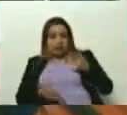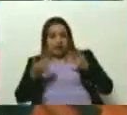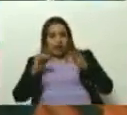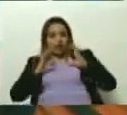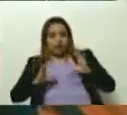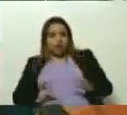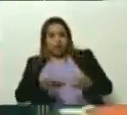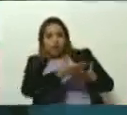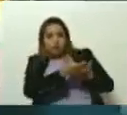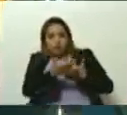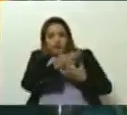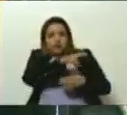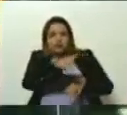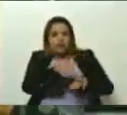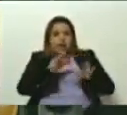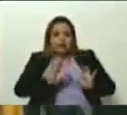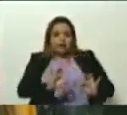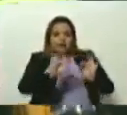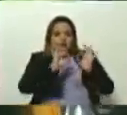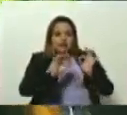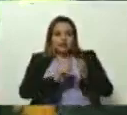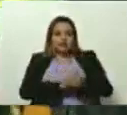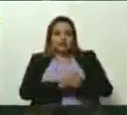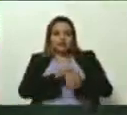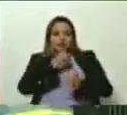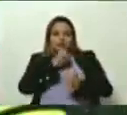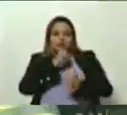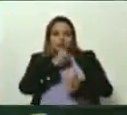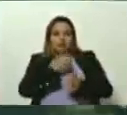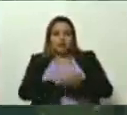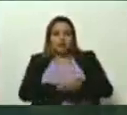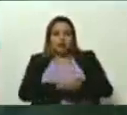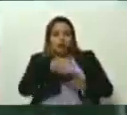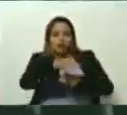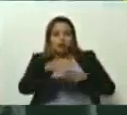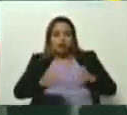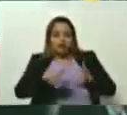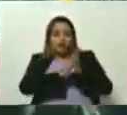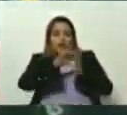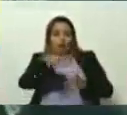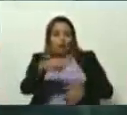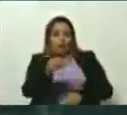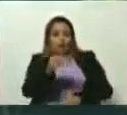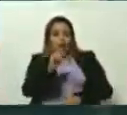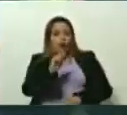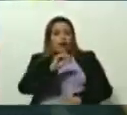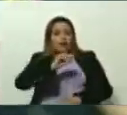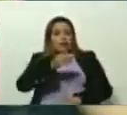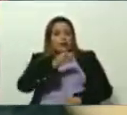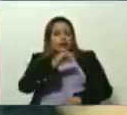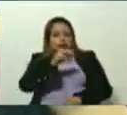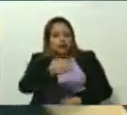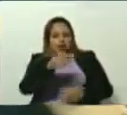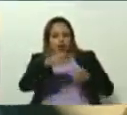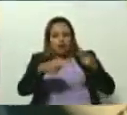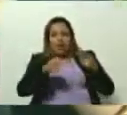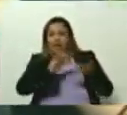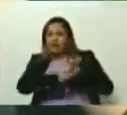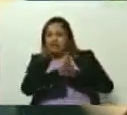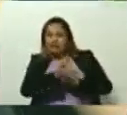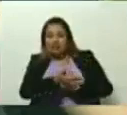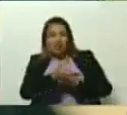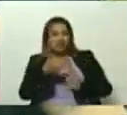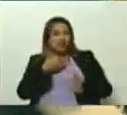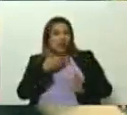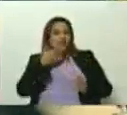nacional, específicamente en el municipio de San Joaquín, los equipos estaban demasiado deteriorados y entonces yo